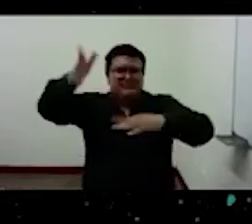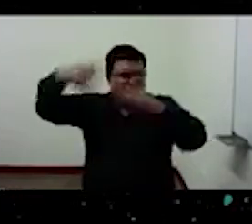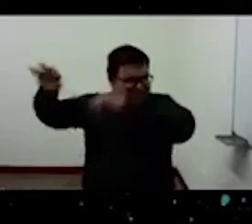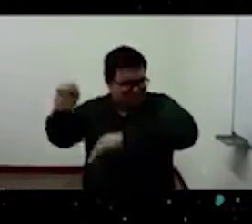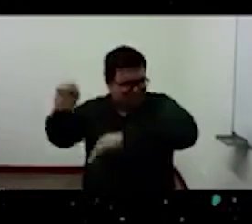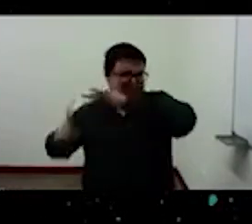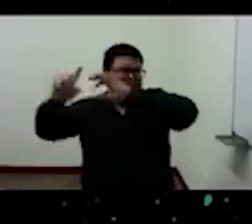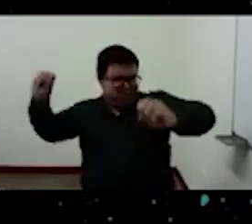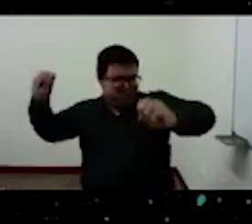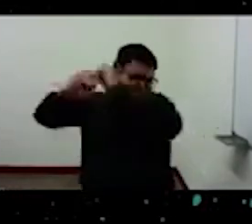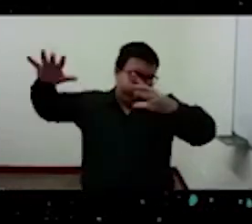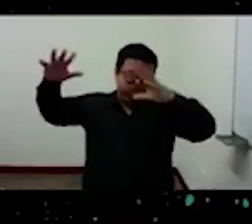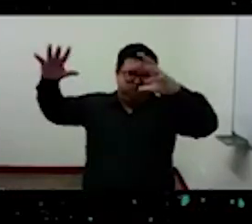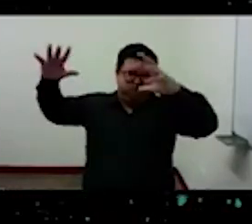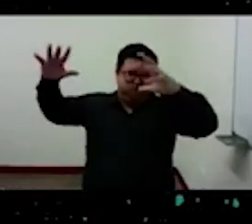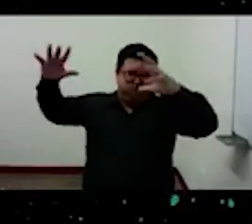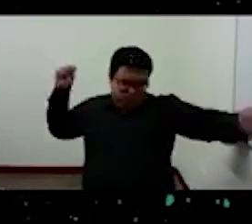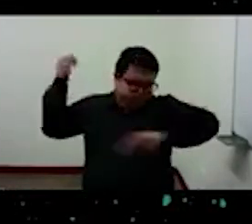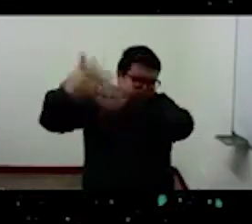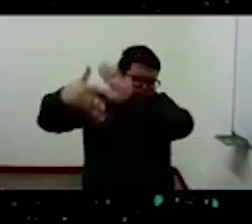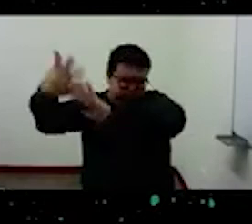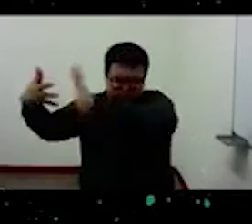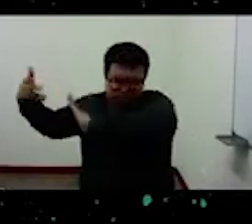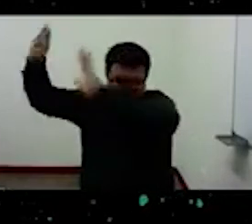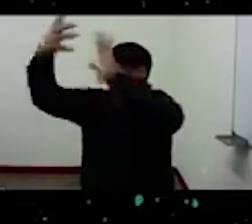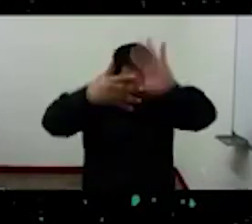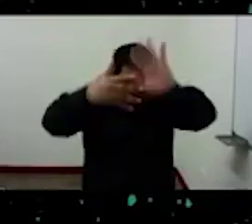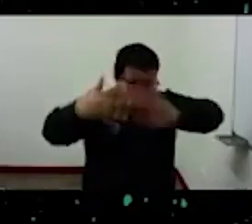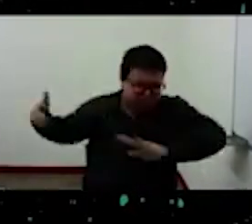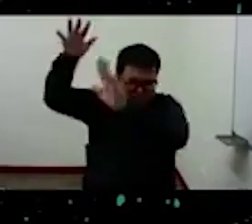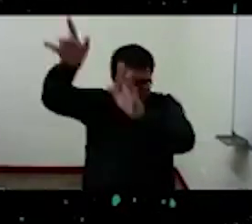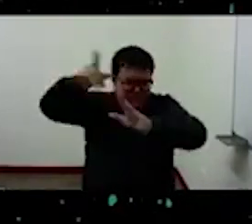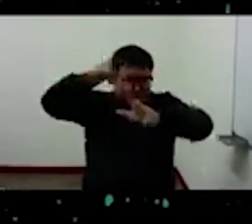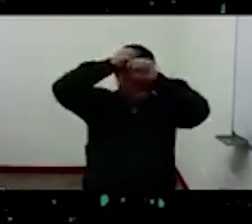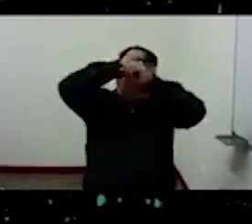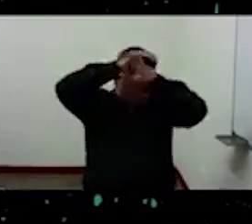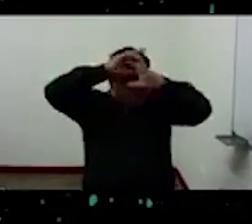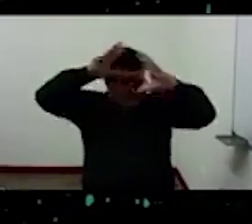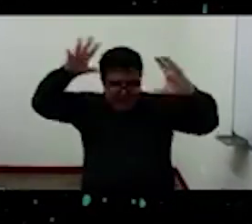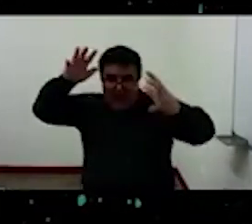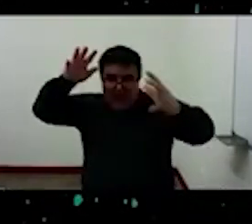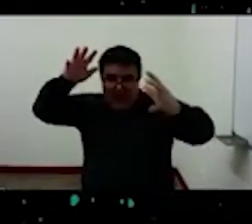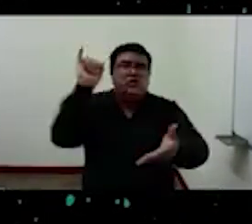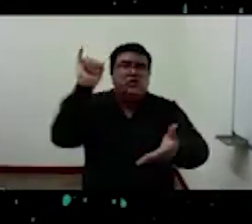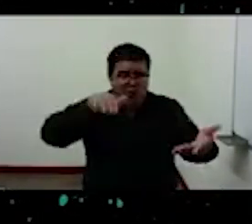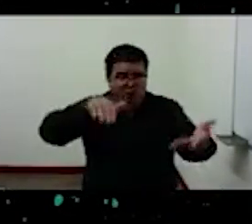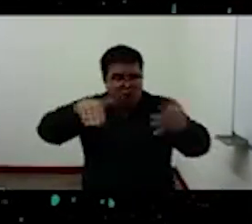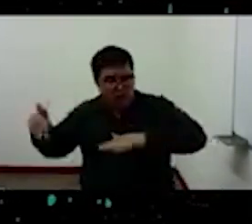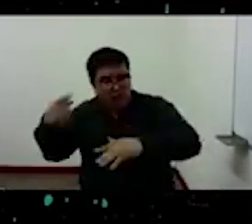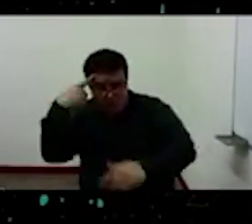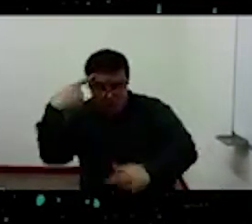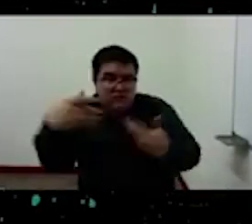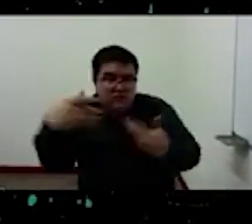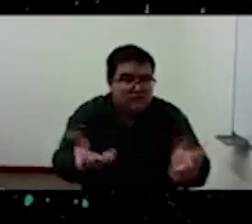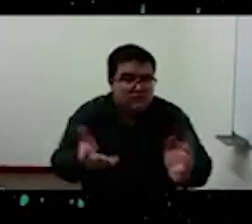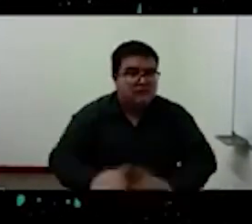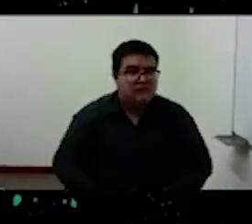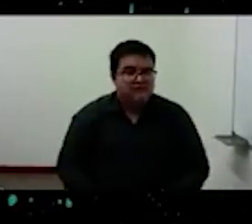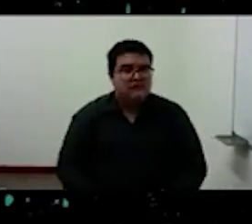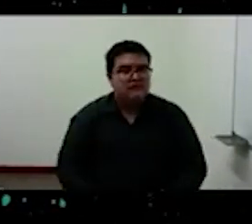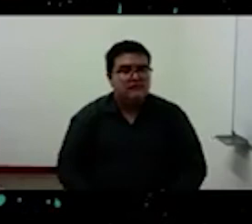Viajar a esas velocidades y distancias cósmicas no es como estar muerto y soñar.